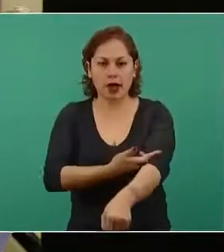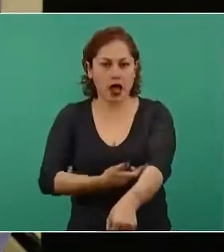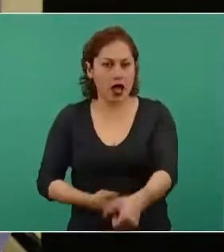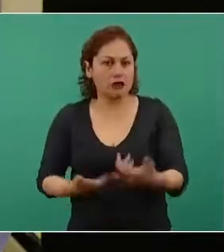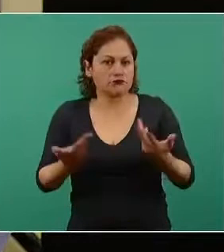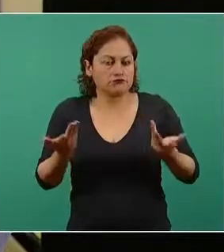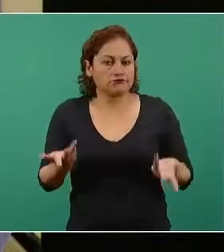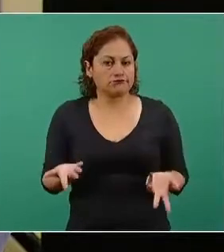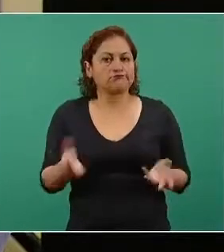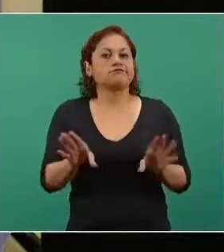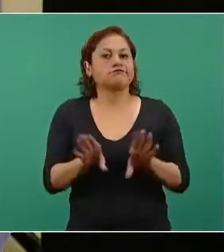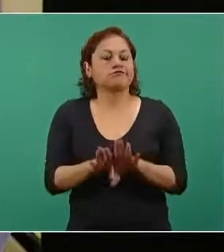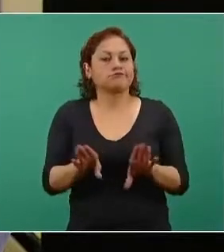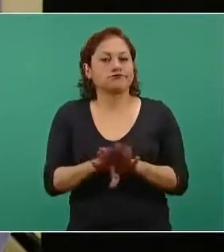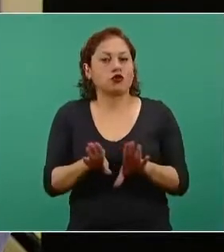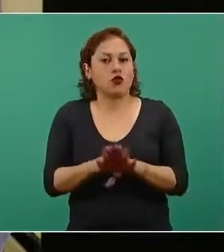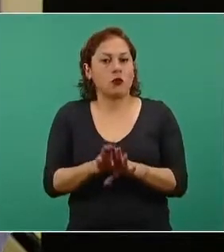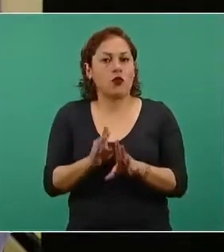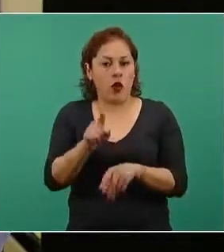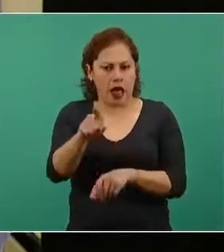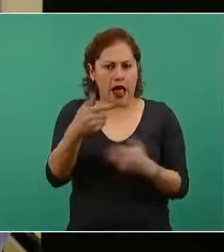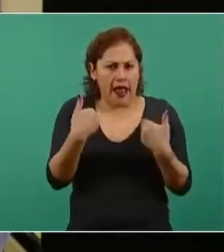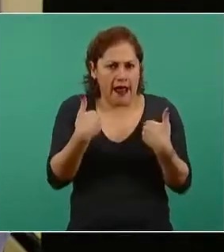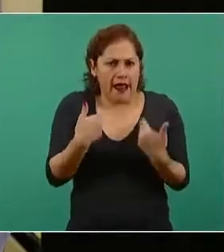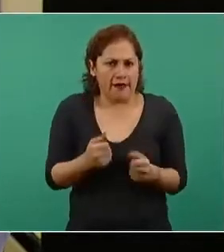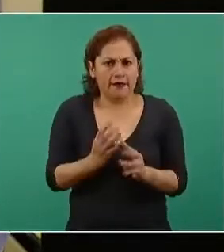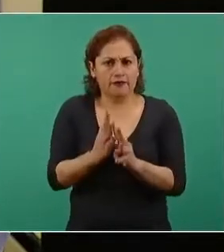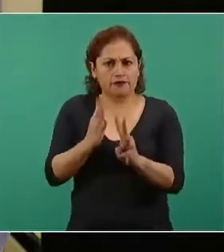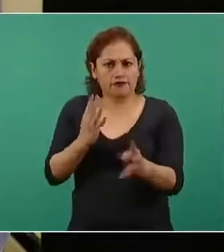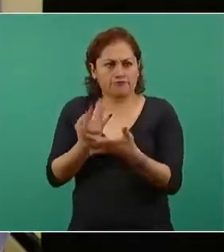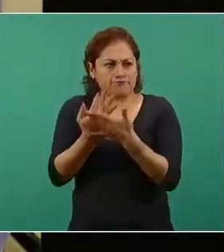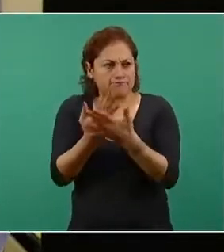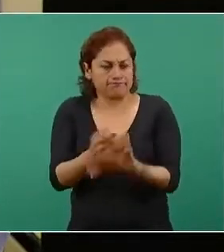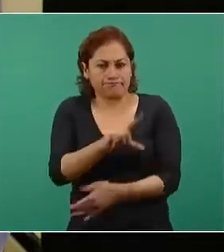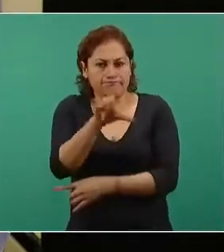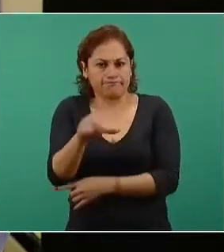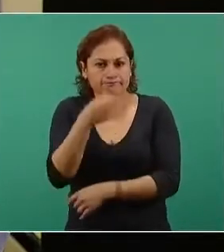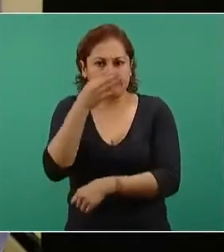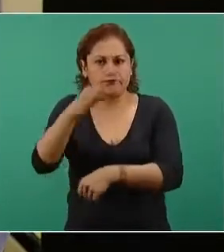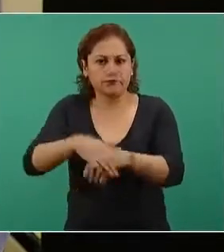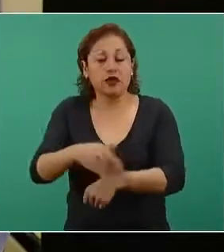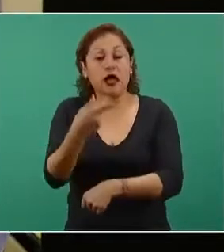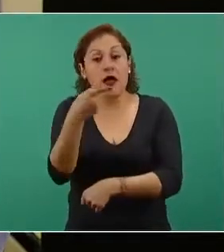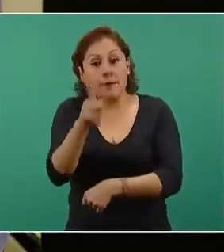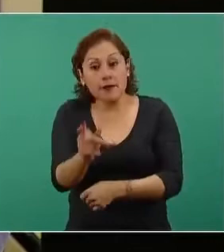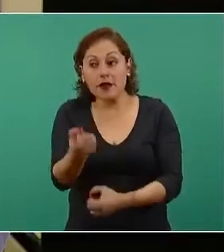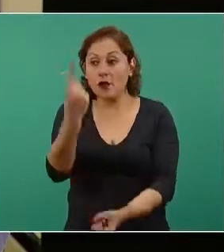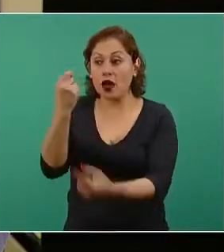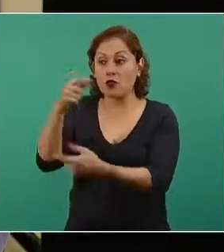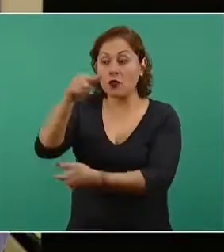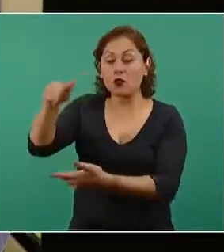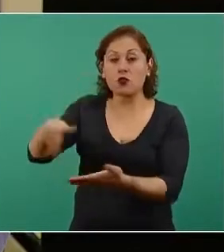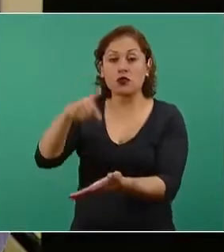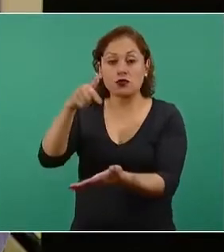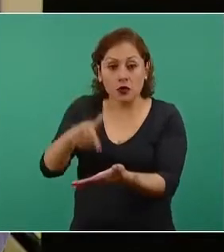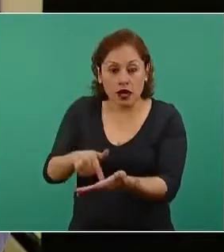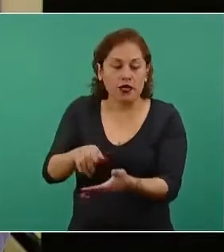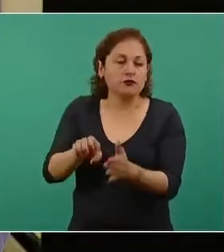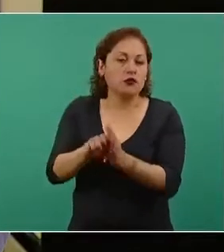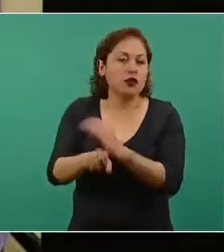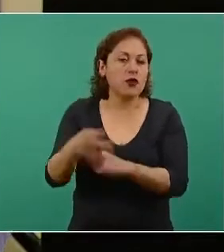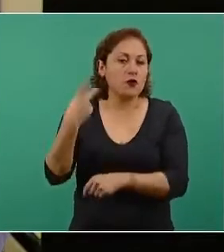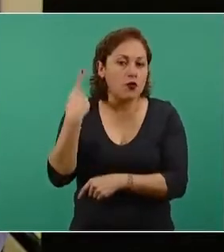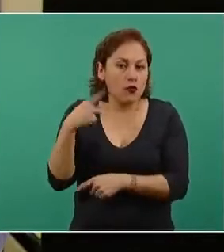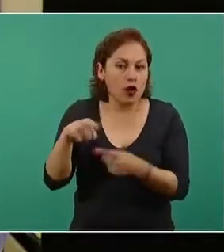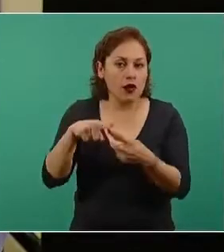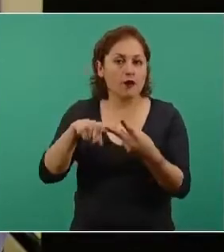entendemos el espera tu turno, pero ¿qué se le dice a esas personas, no? Nos reportaron esto, por ejemplo, en Puente de Ixtla, en Morelos.